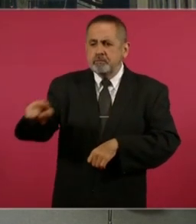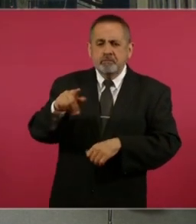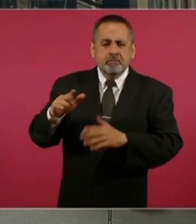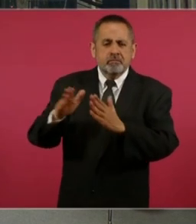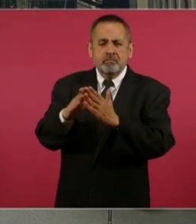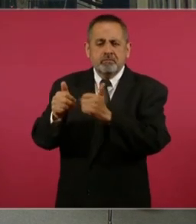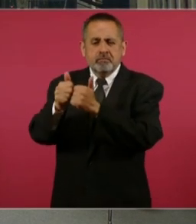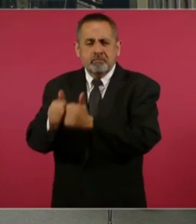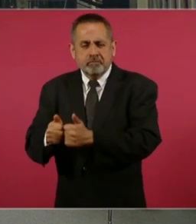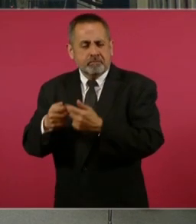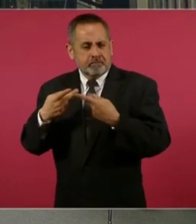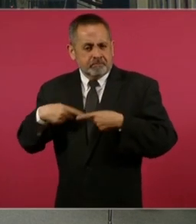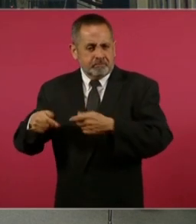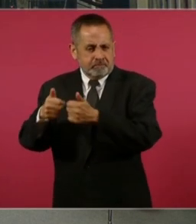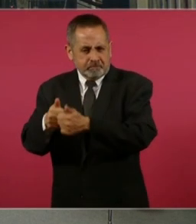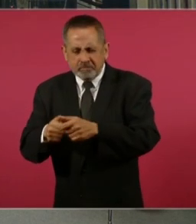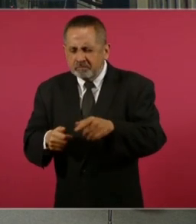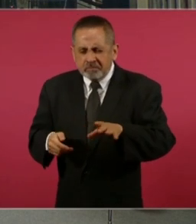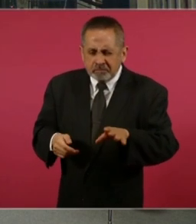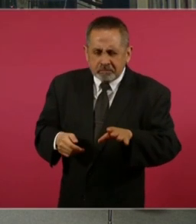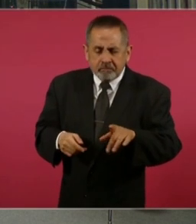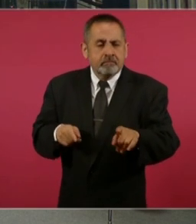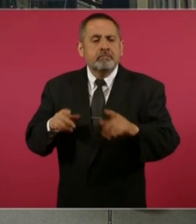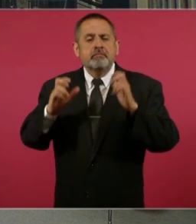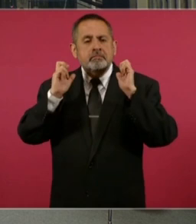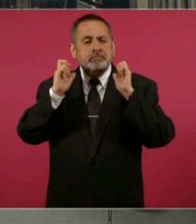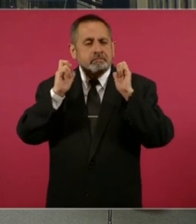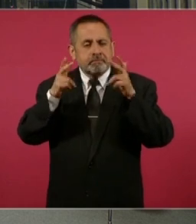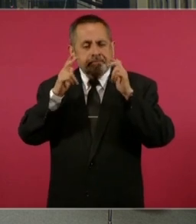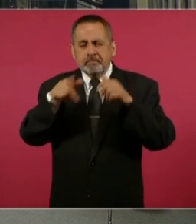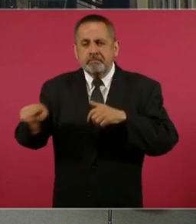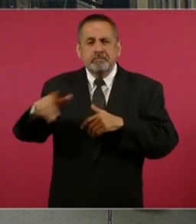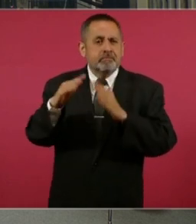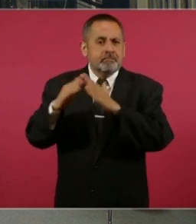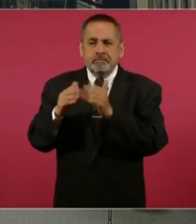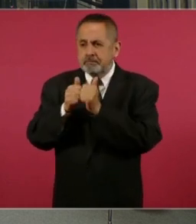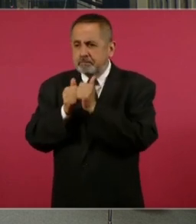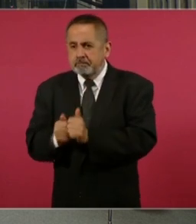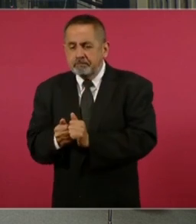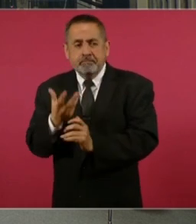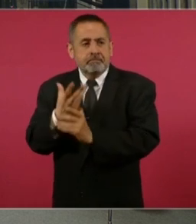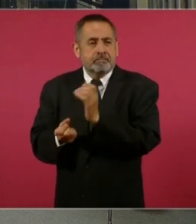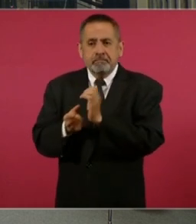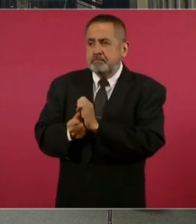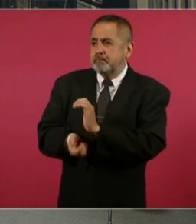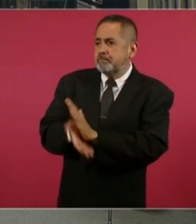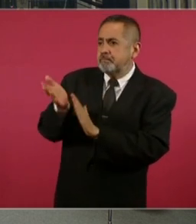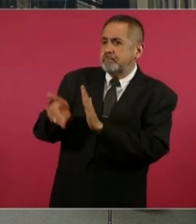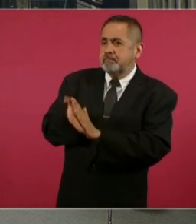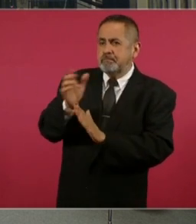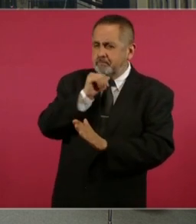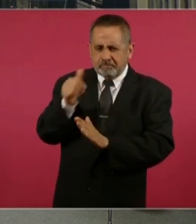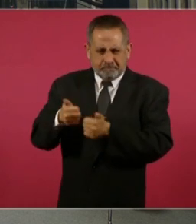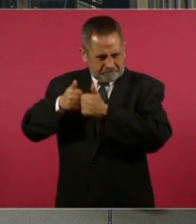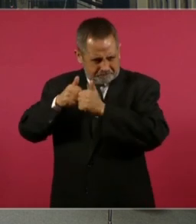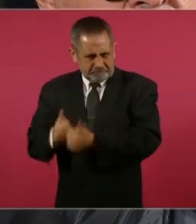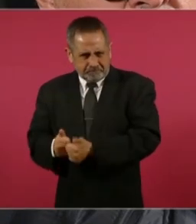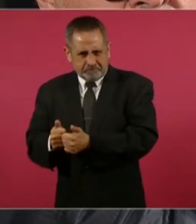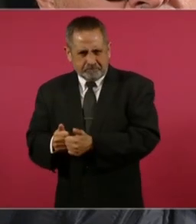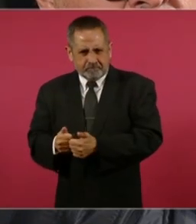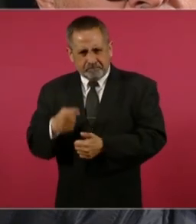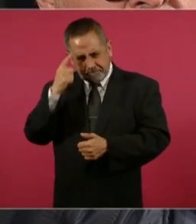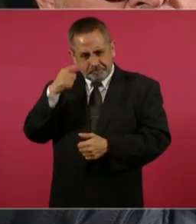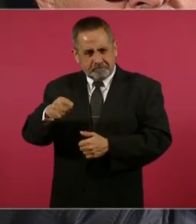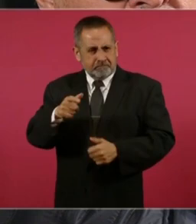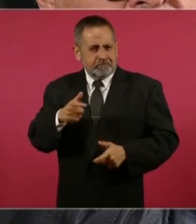comunidades a los pobladores a la gente de Chiapas que no salgan de sus comunidades que no se desplacen que se queden donde están y que permitan y que